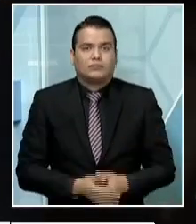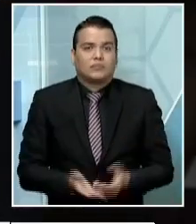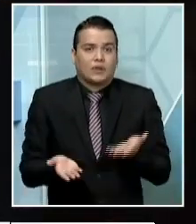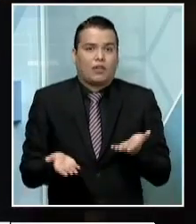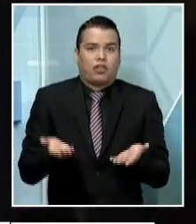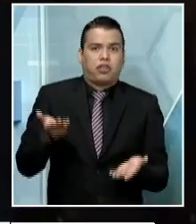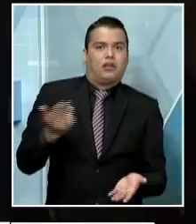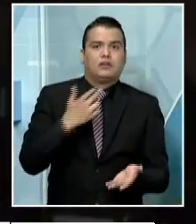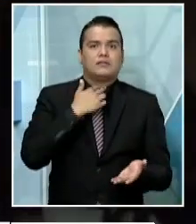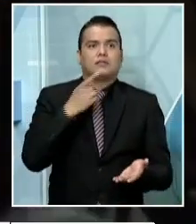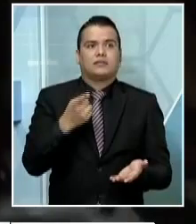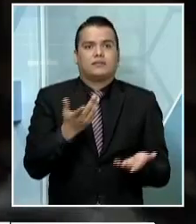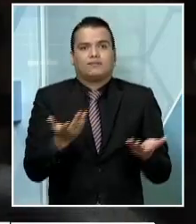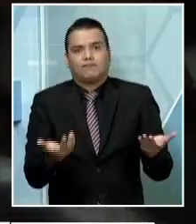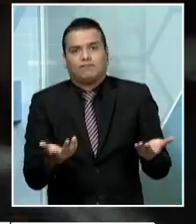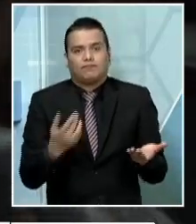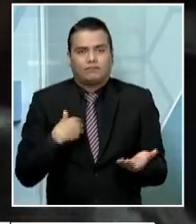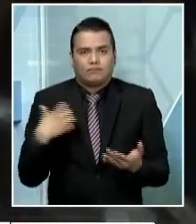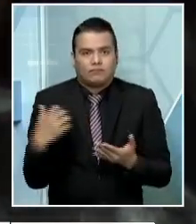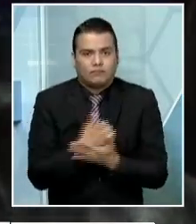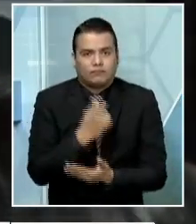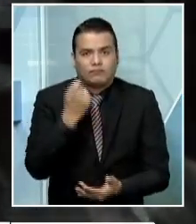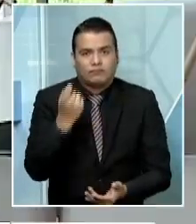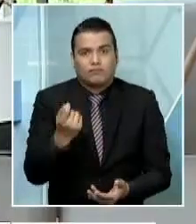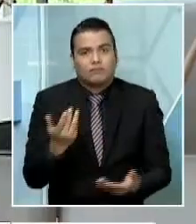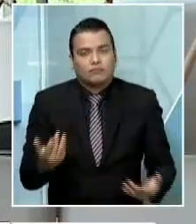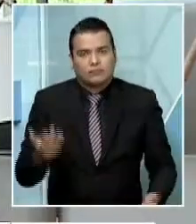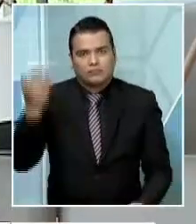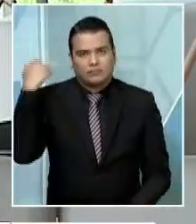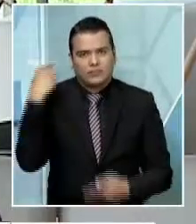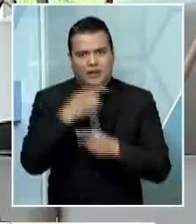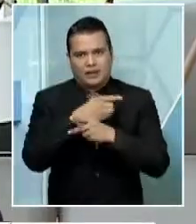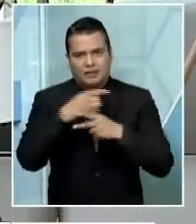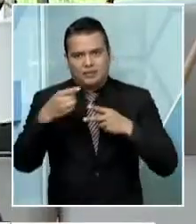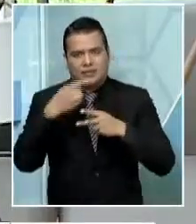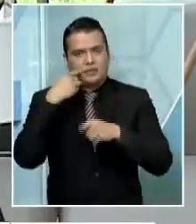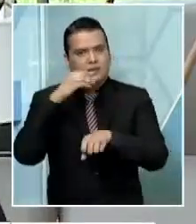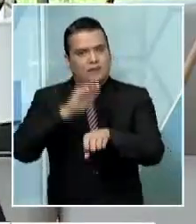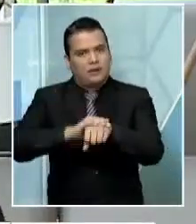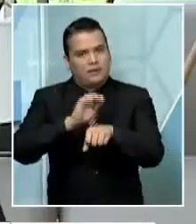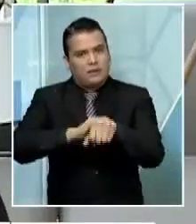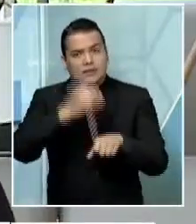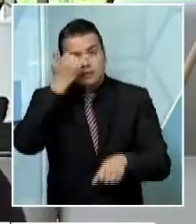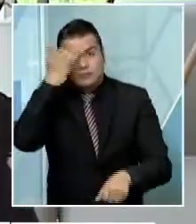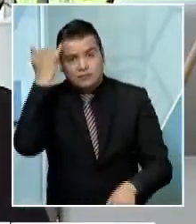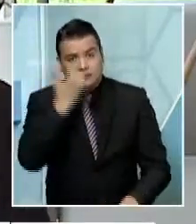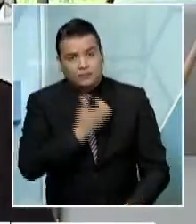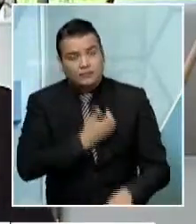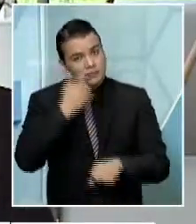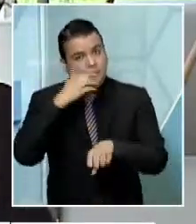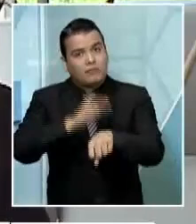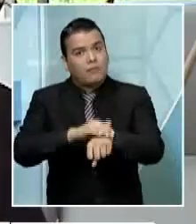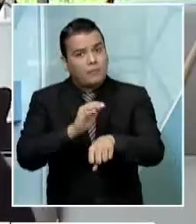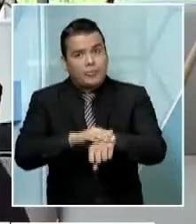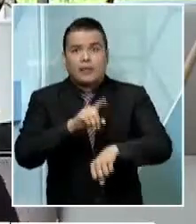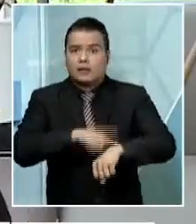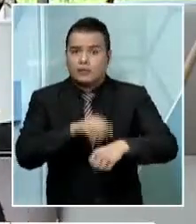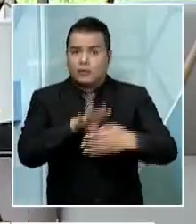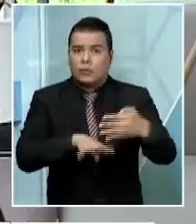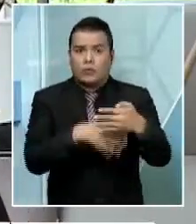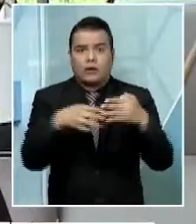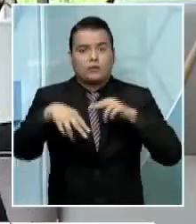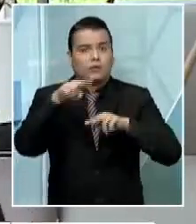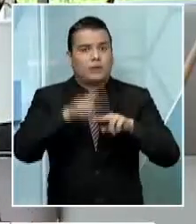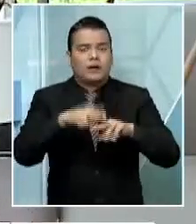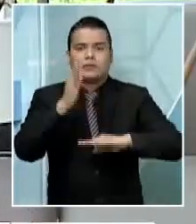Estamos solicitándole desde la semana pasada al señor alcalde de Cali que nos amplíe el horario como estaba habitualmente antes de la